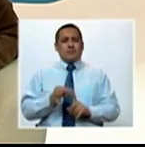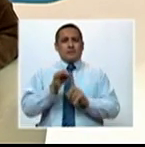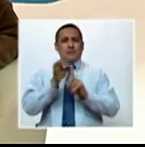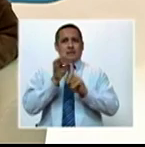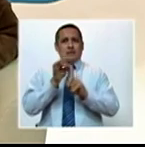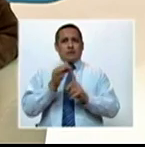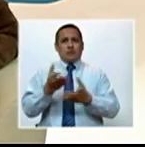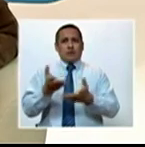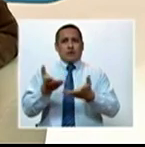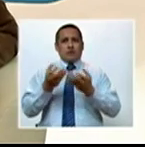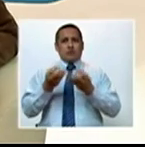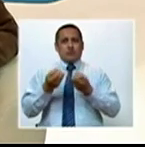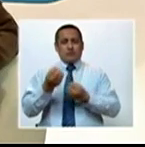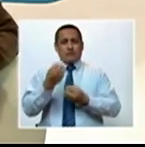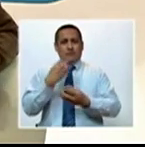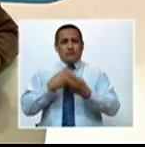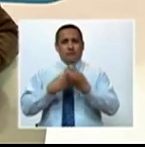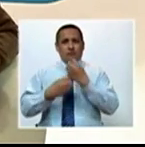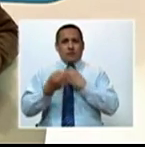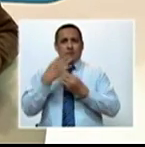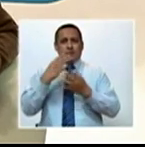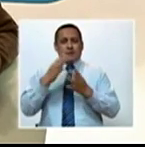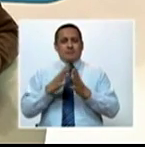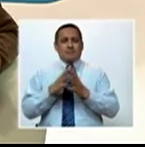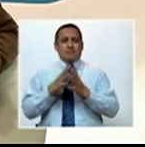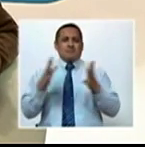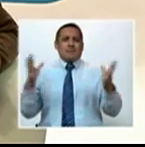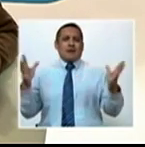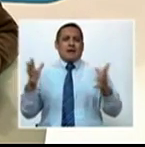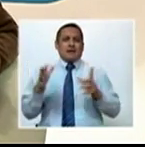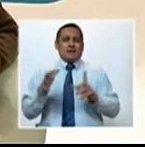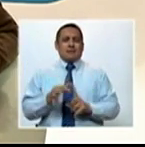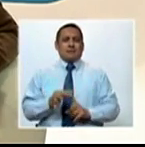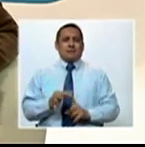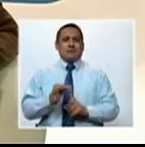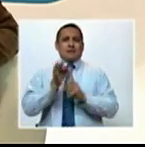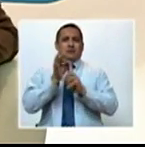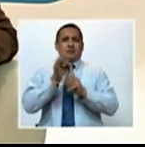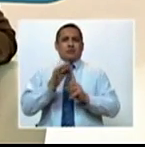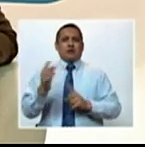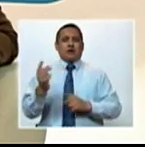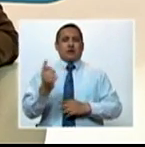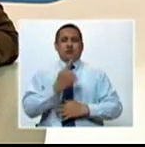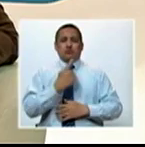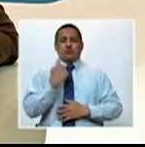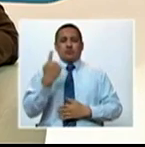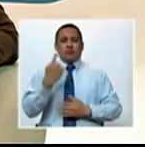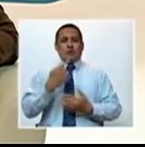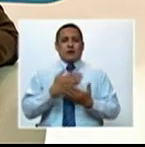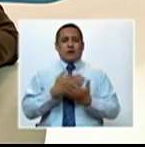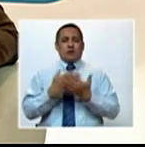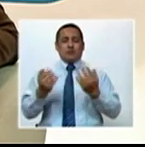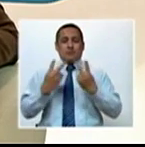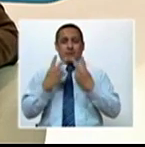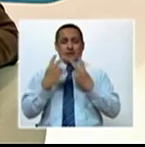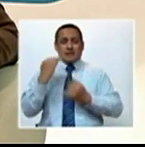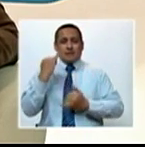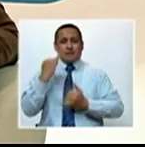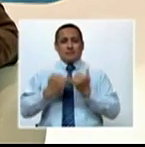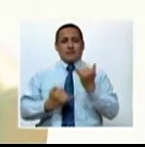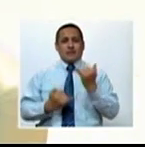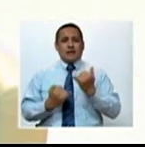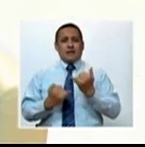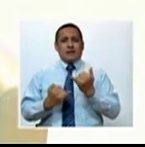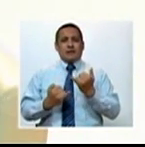nos comenta. Hay mayor especialización en realidad en todo el tema. Rapidito para